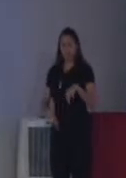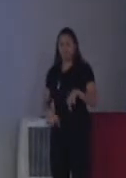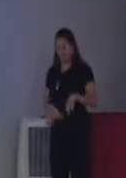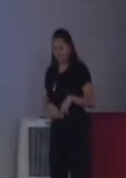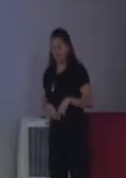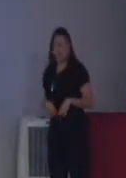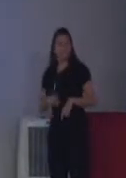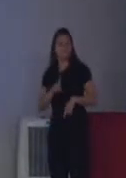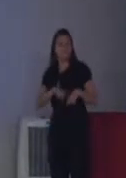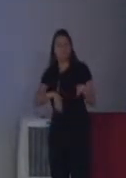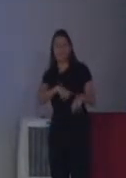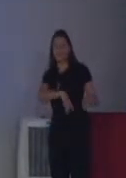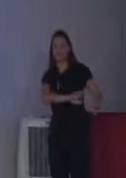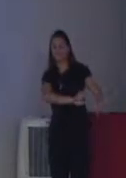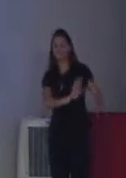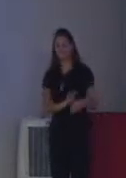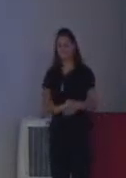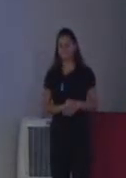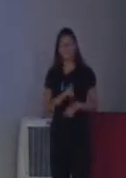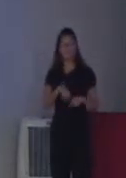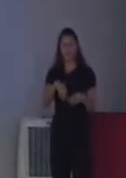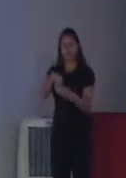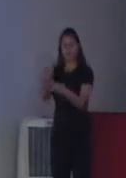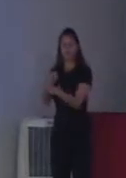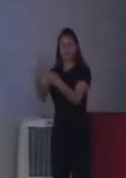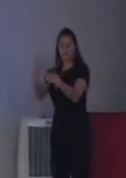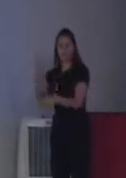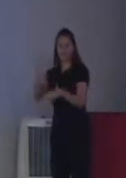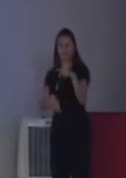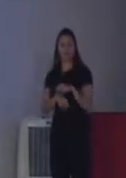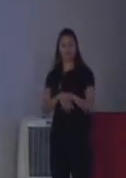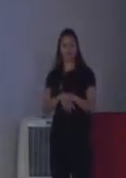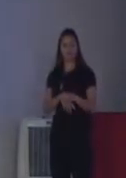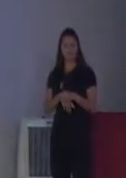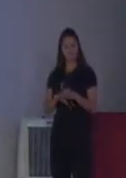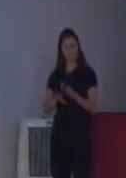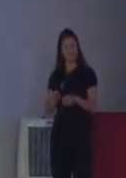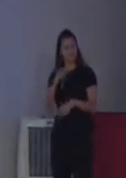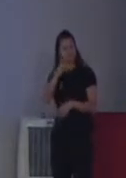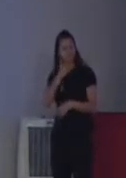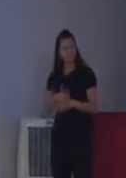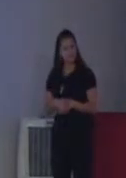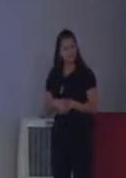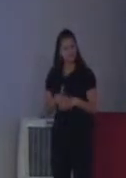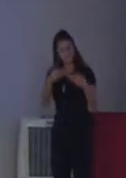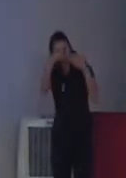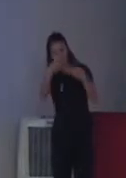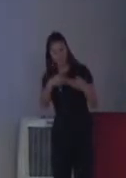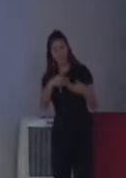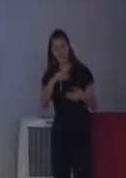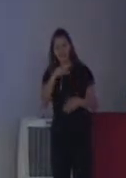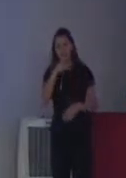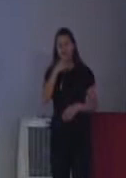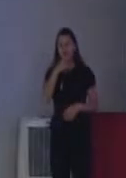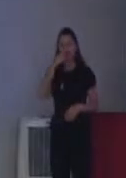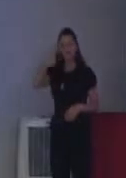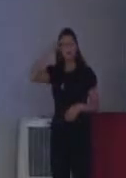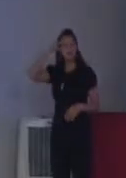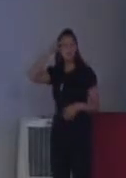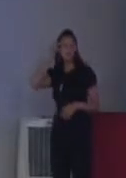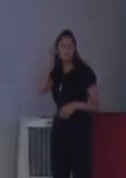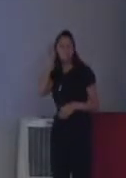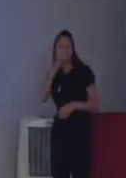digamos, estar, digamos, en un espacio de producción. Entonces, ¿qué pasa ahí en ese momento? Pues la discapacidad se entiende de otra manera,